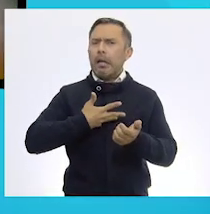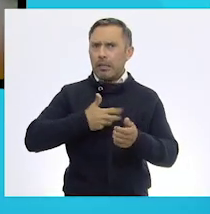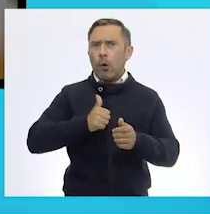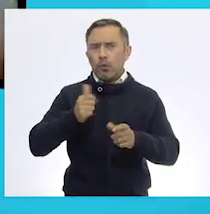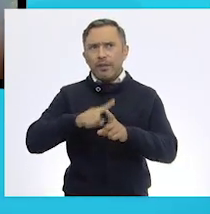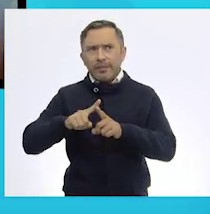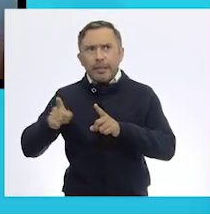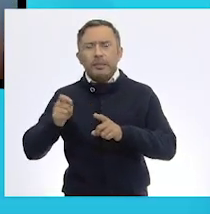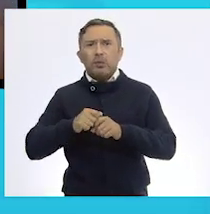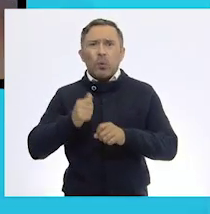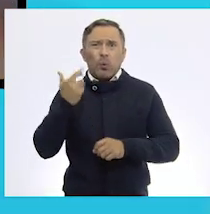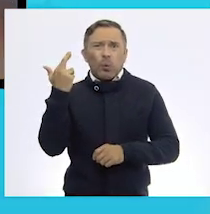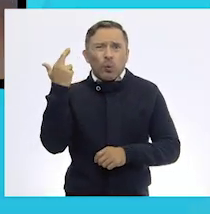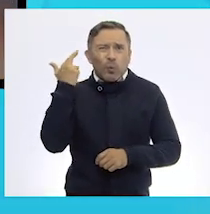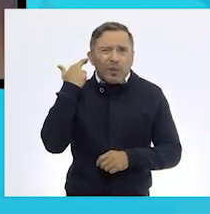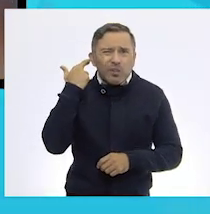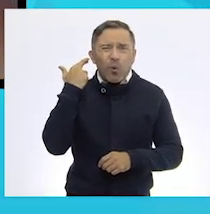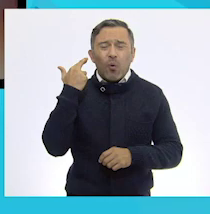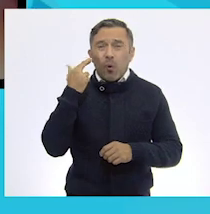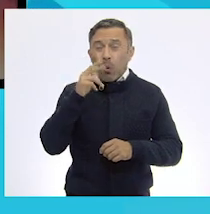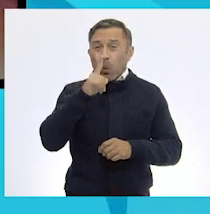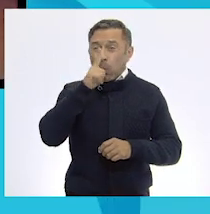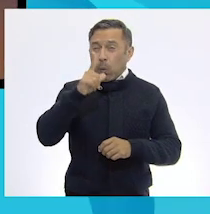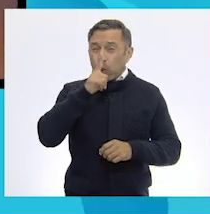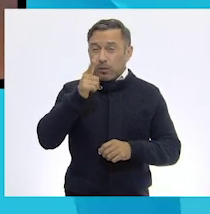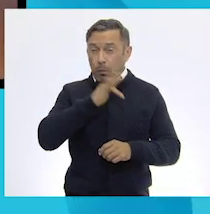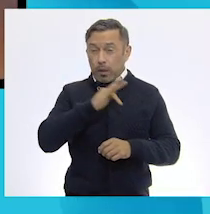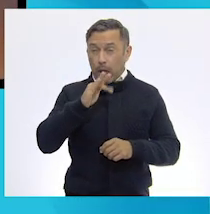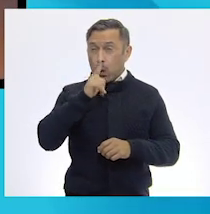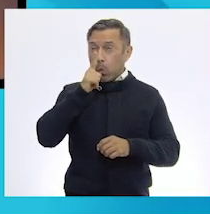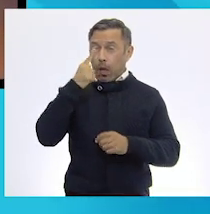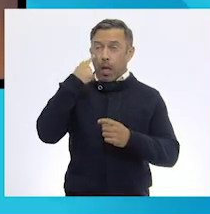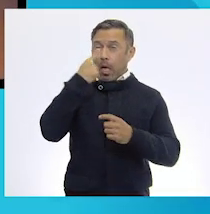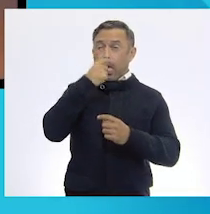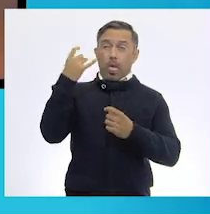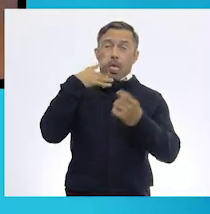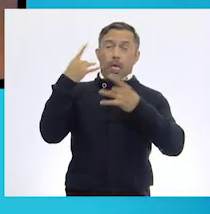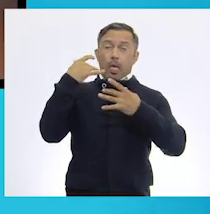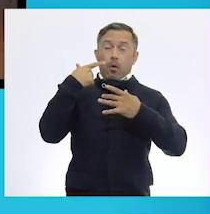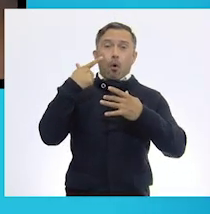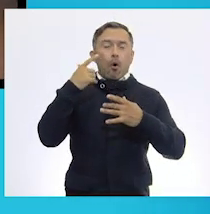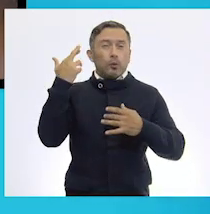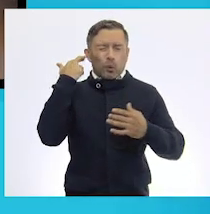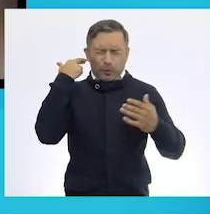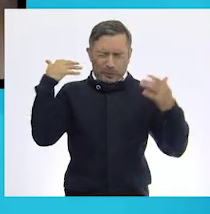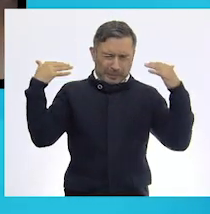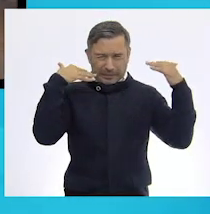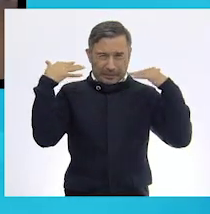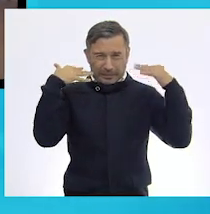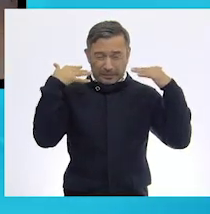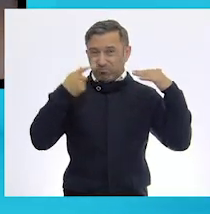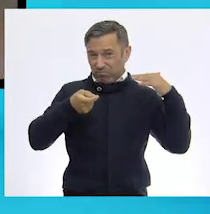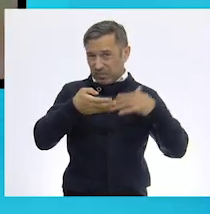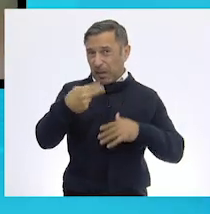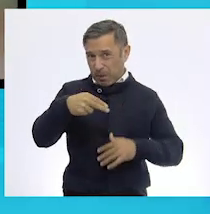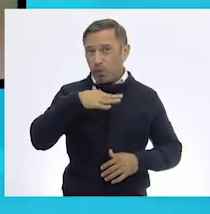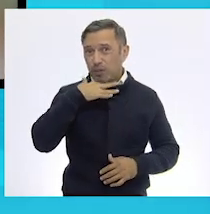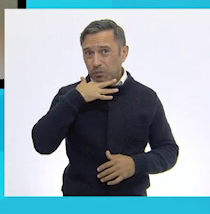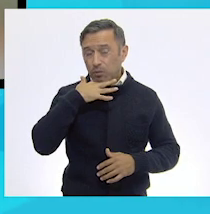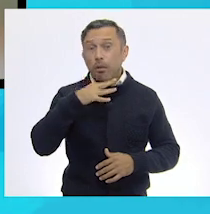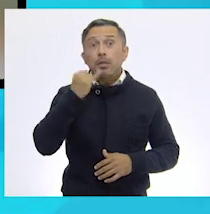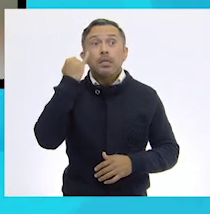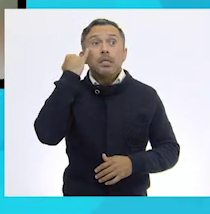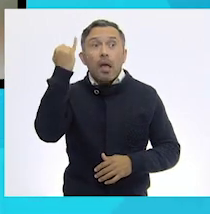lumínica o la acústica, o sea, de luz y sonido. ¿Te ha pasado que cuando estás en un lugar lleno de gente,